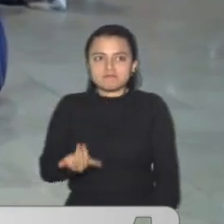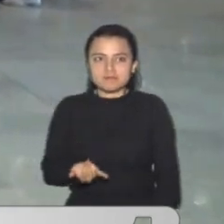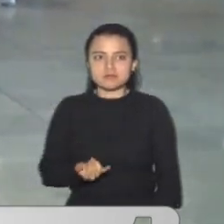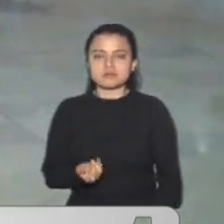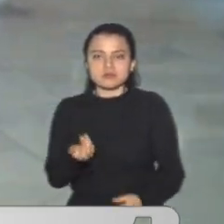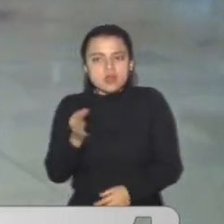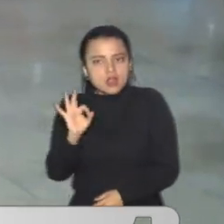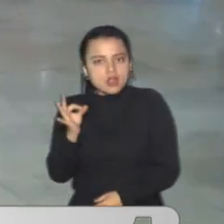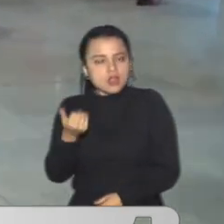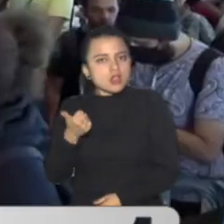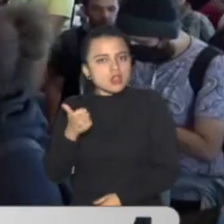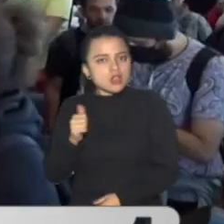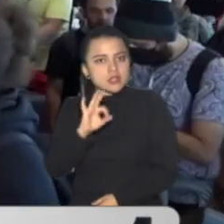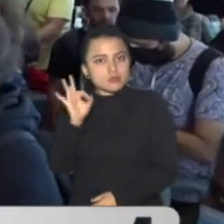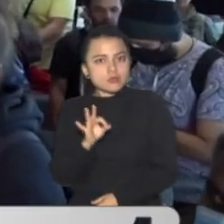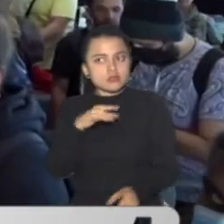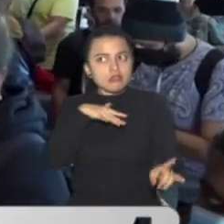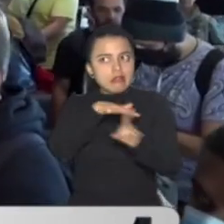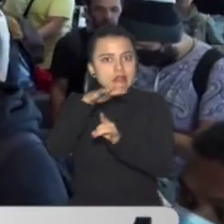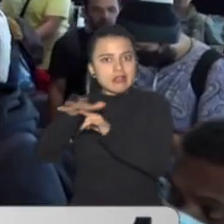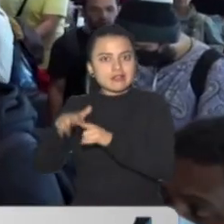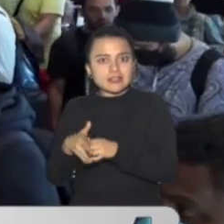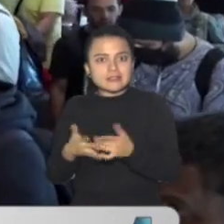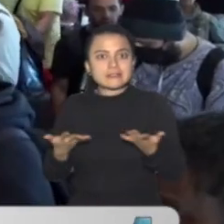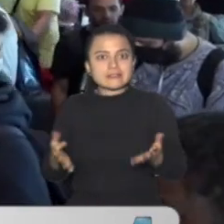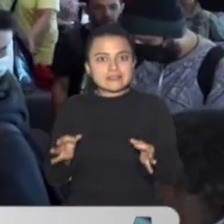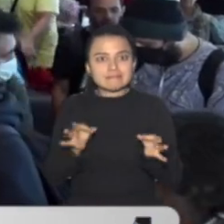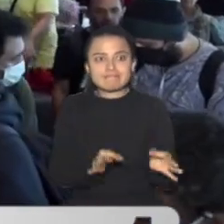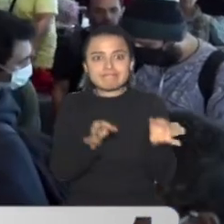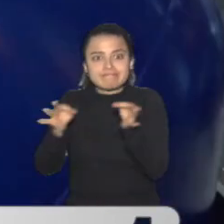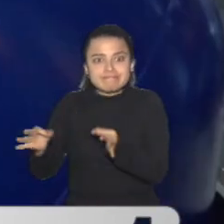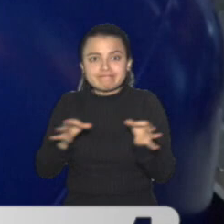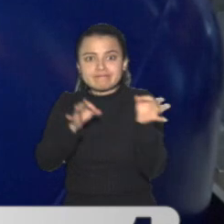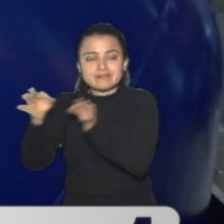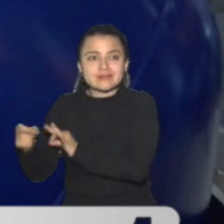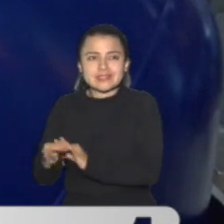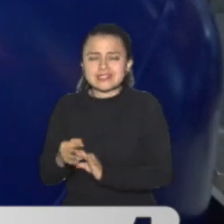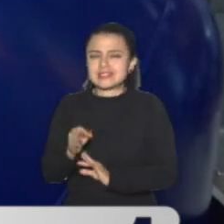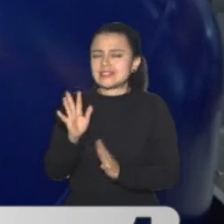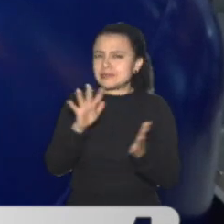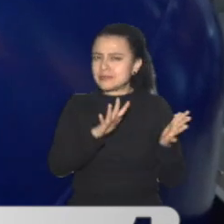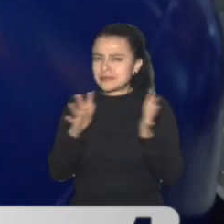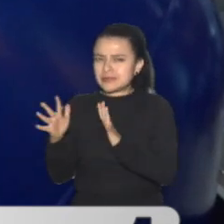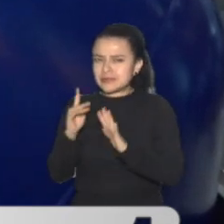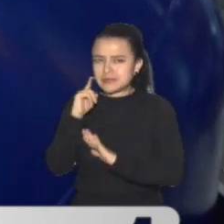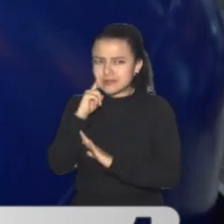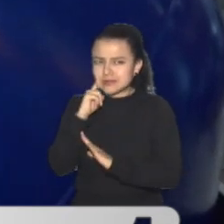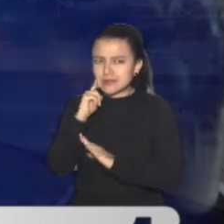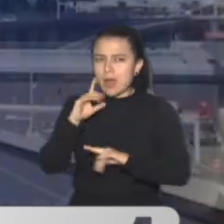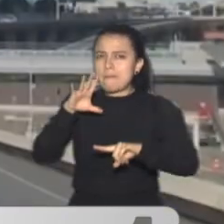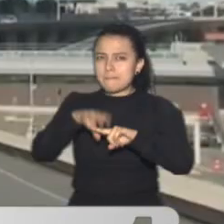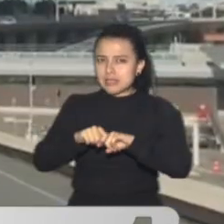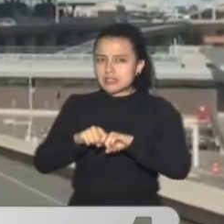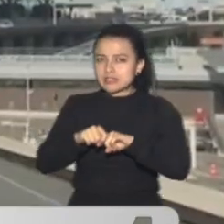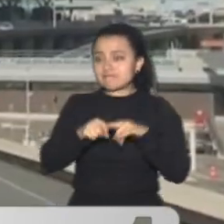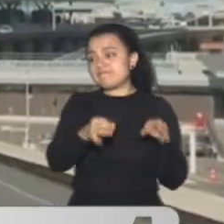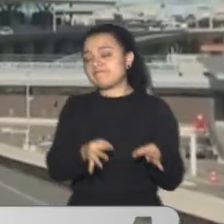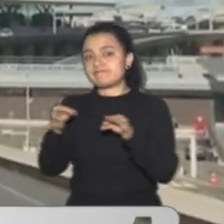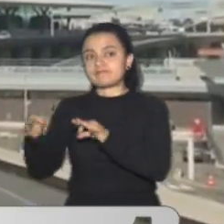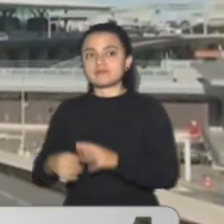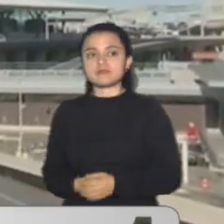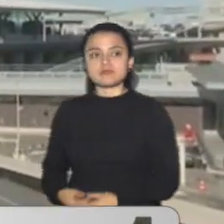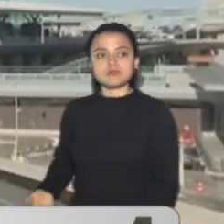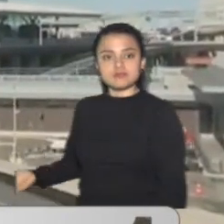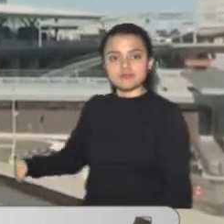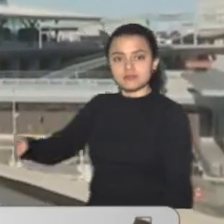10 por ciento de los vuelos de salida o llegada es decir alrededor de 100 de los 1300 que estaban programados los